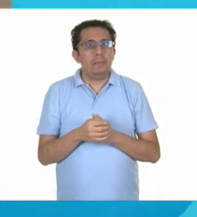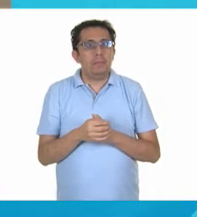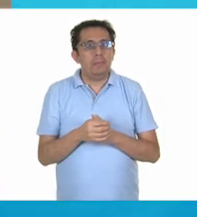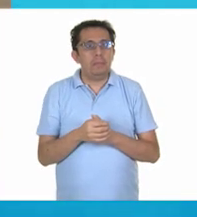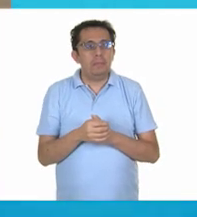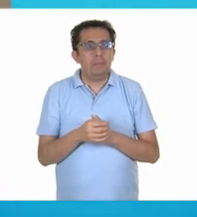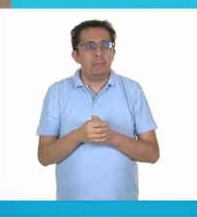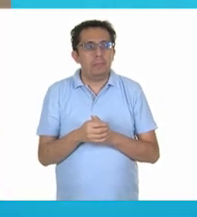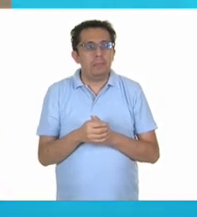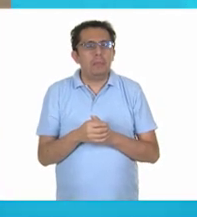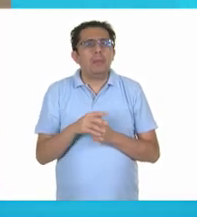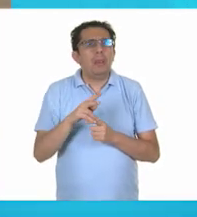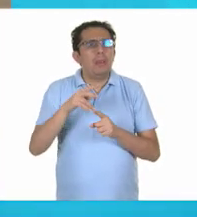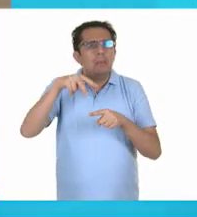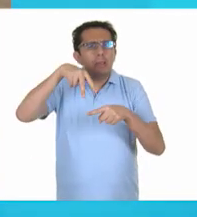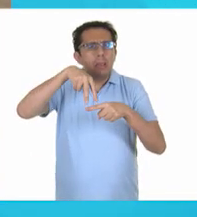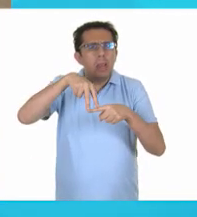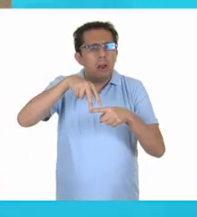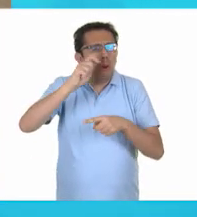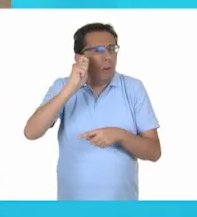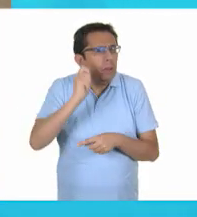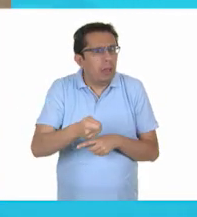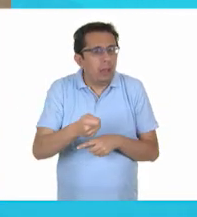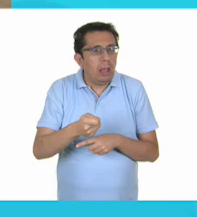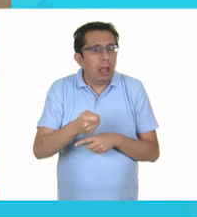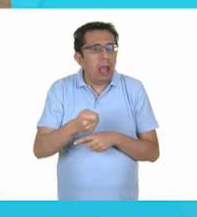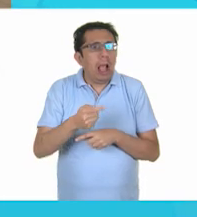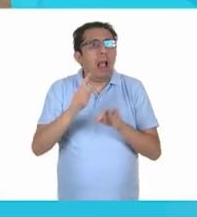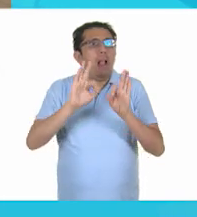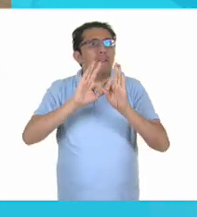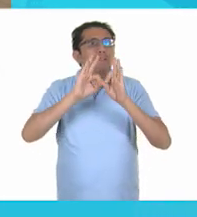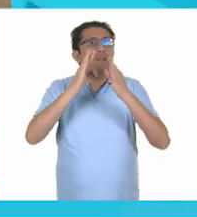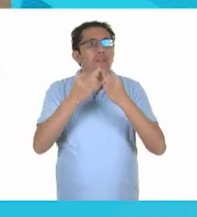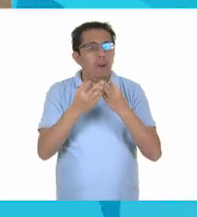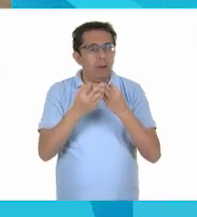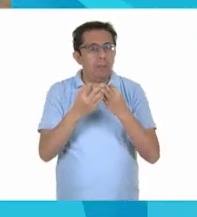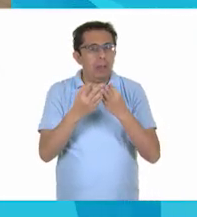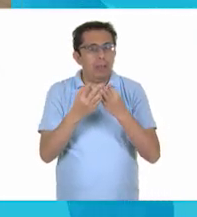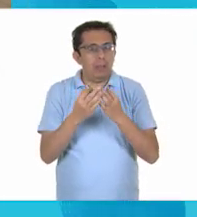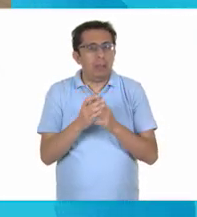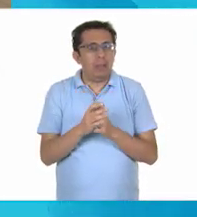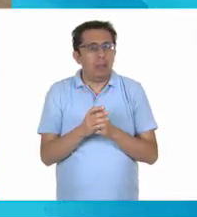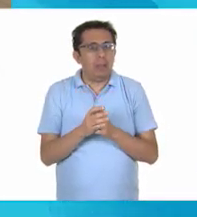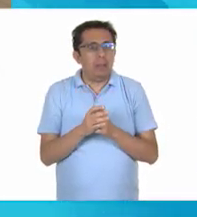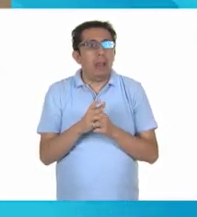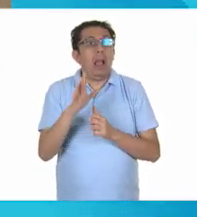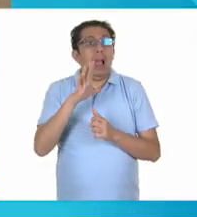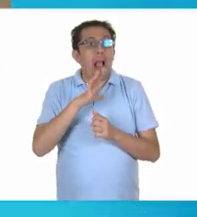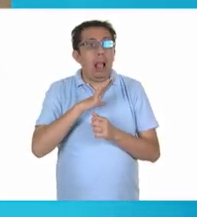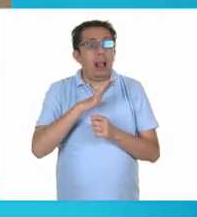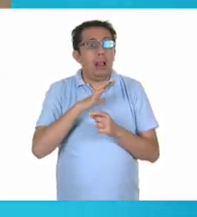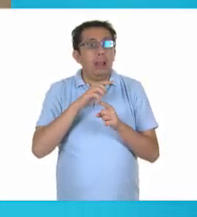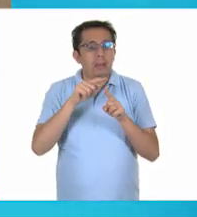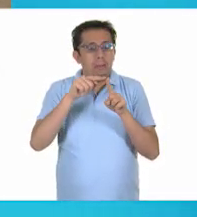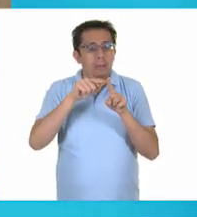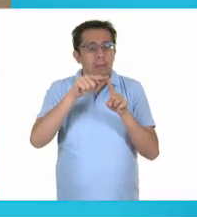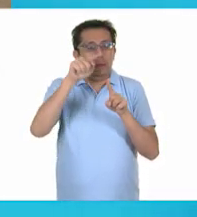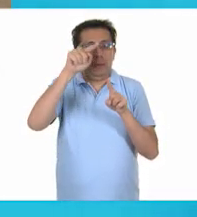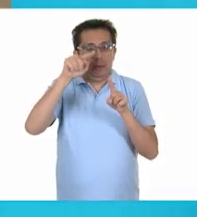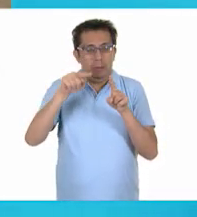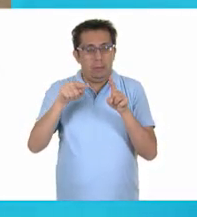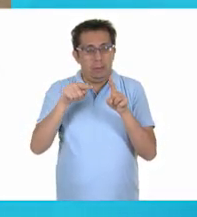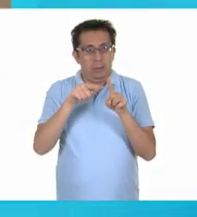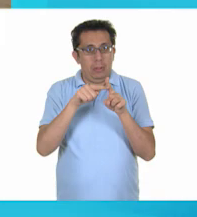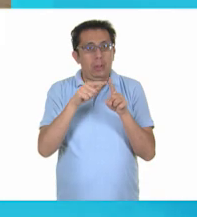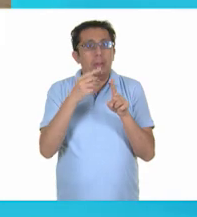¿Qué es un triángulo? El triángulo es una figura geométrica formada con tres aristas